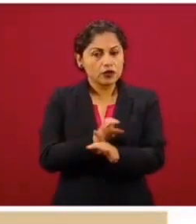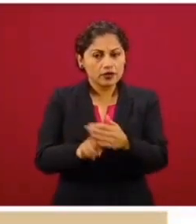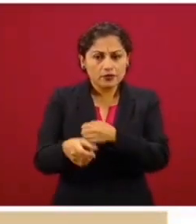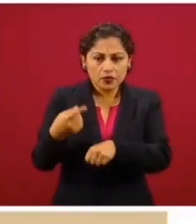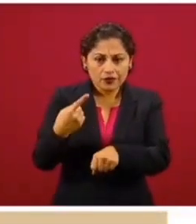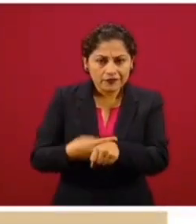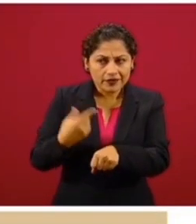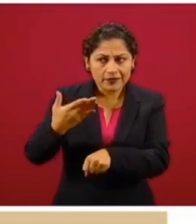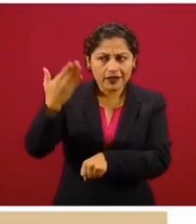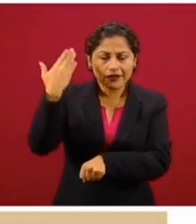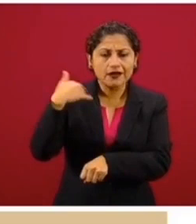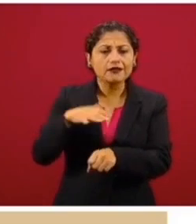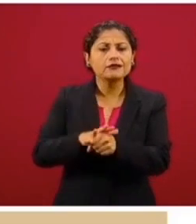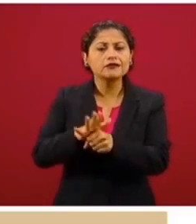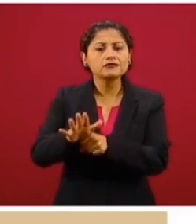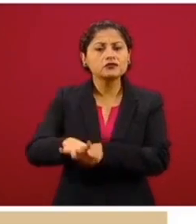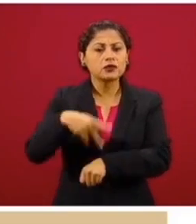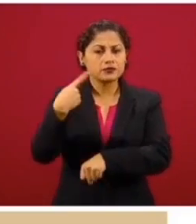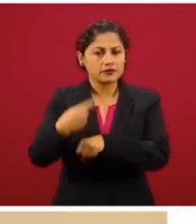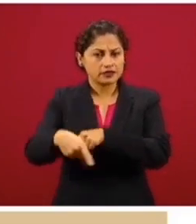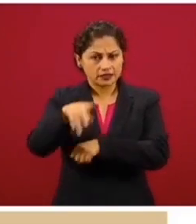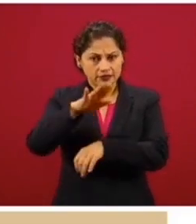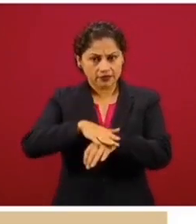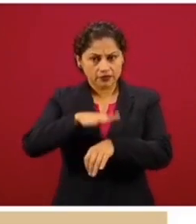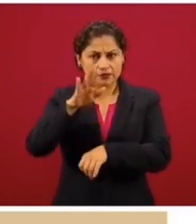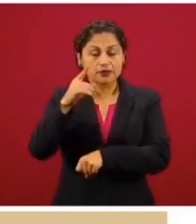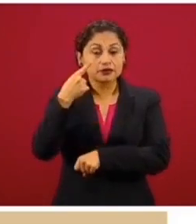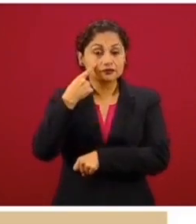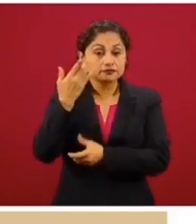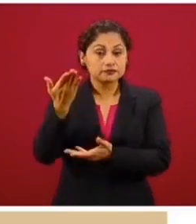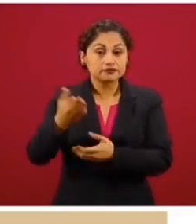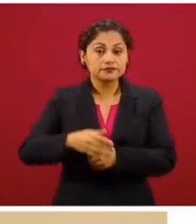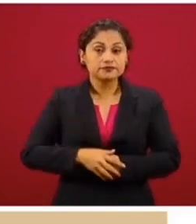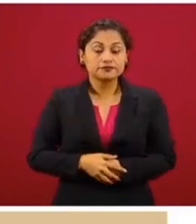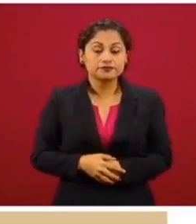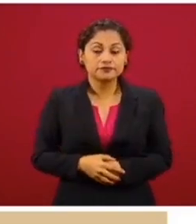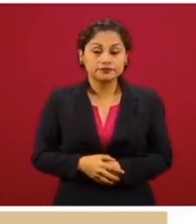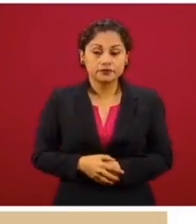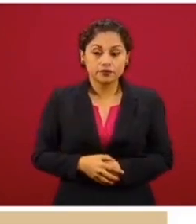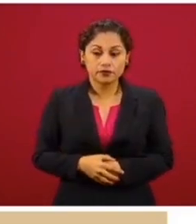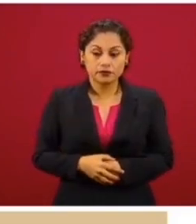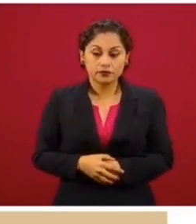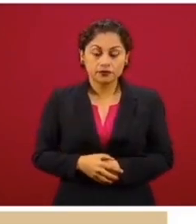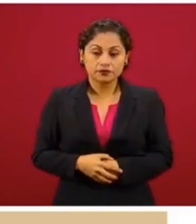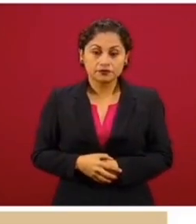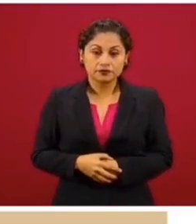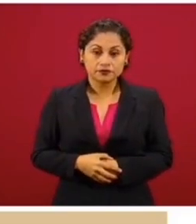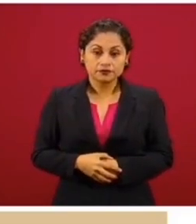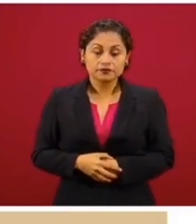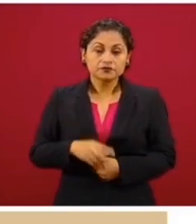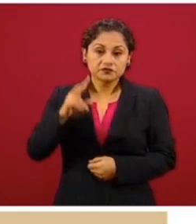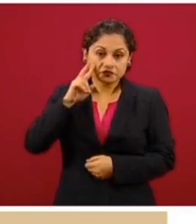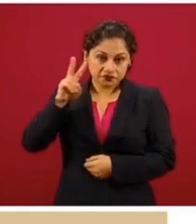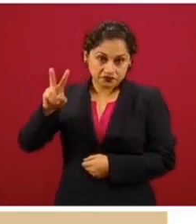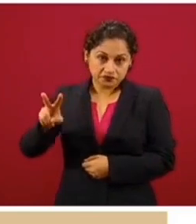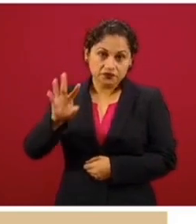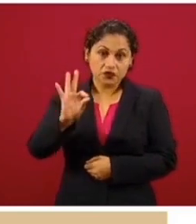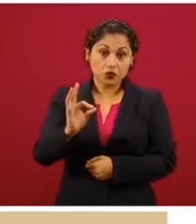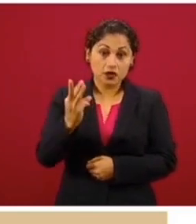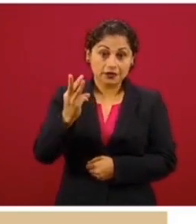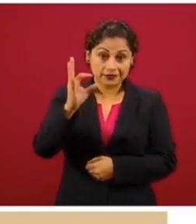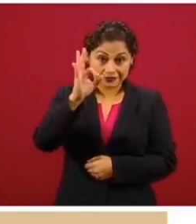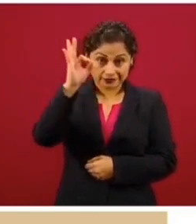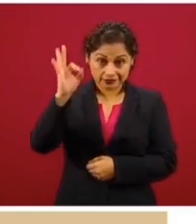en personas que tienen kubis y lo que vemos es en esta distribución de porcentajes que 43%